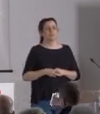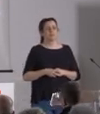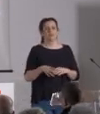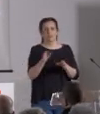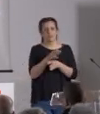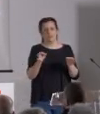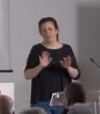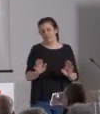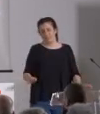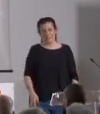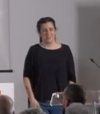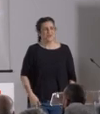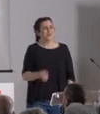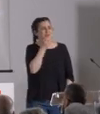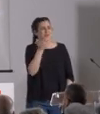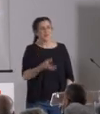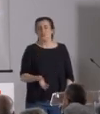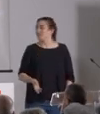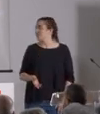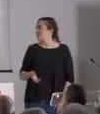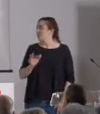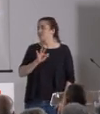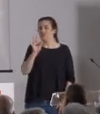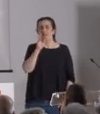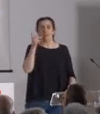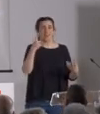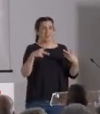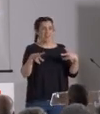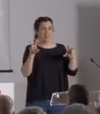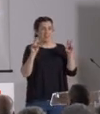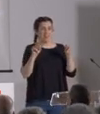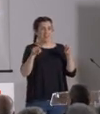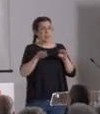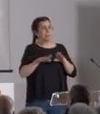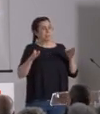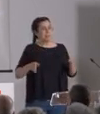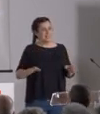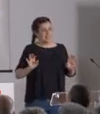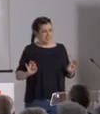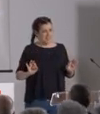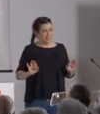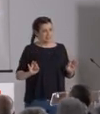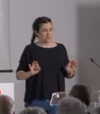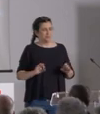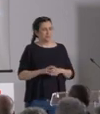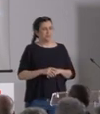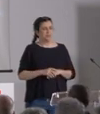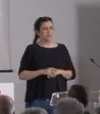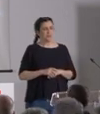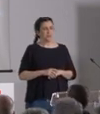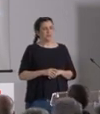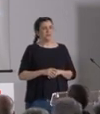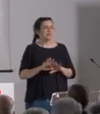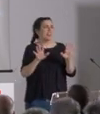Perfecto. Muy bien. Pues... Vale, pues entonces terminamos ya con esta mesa y en nada,